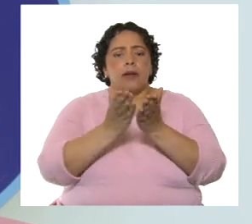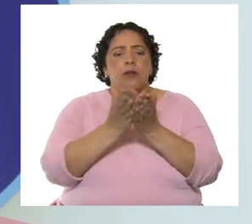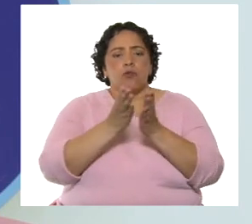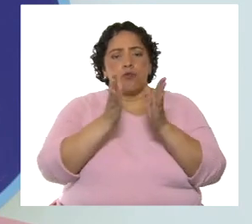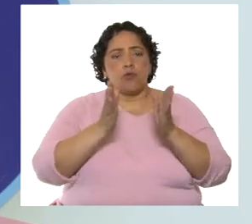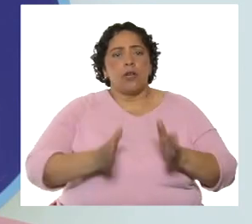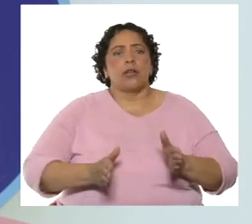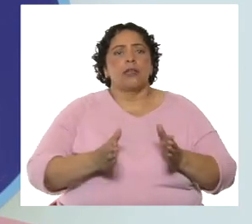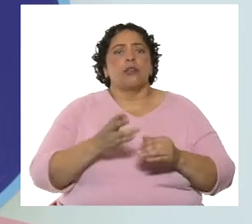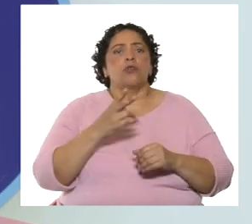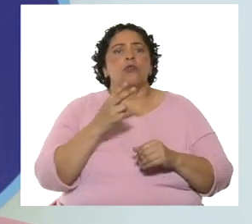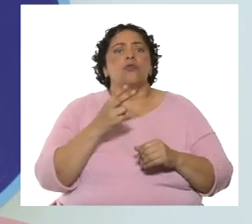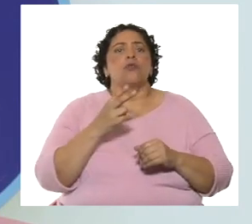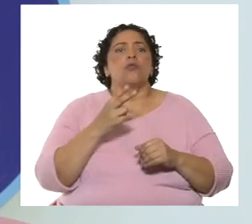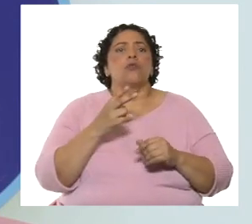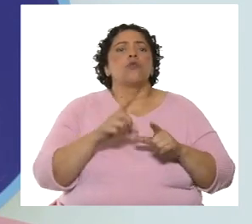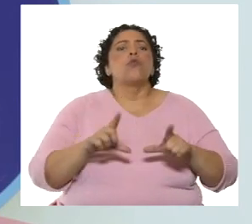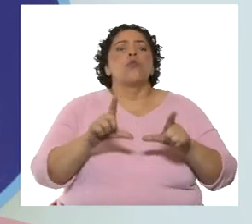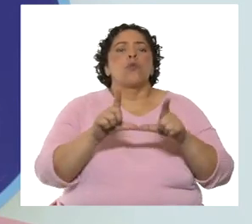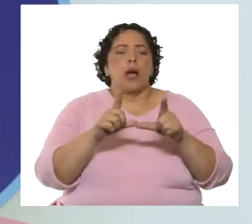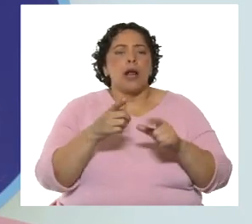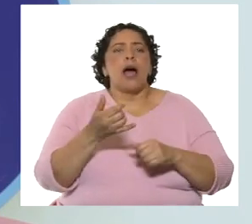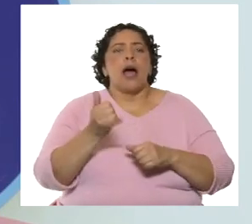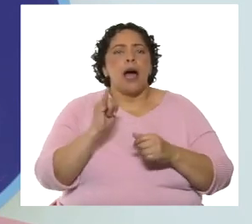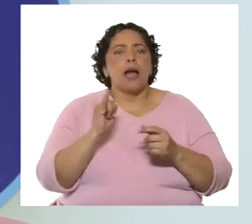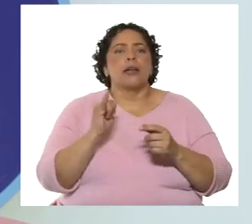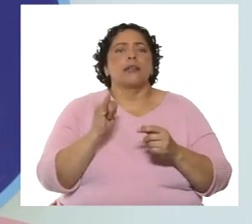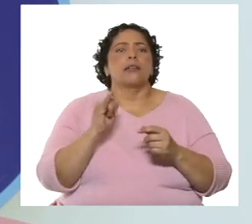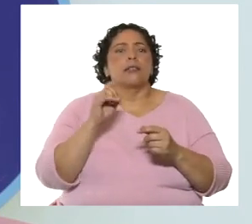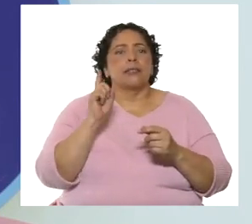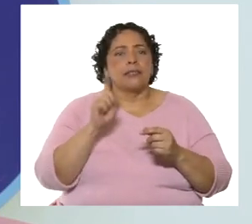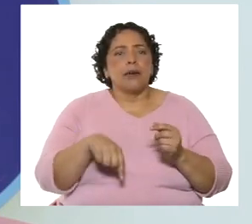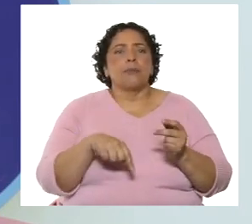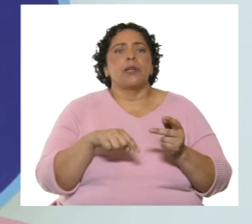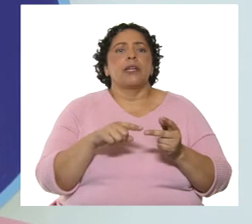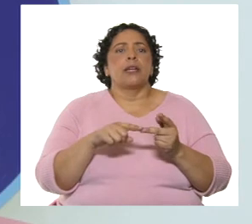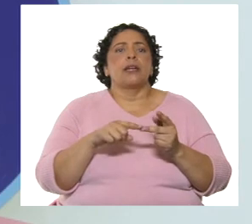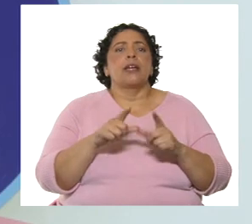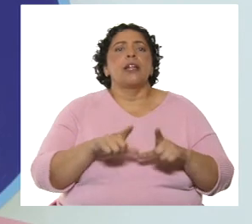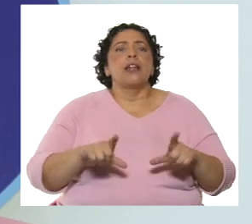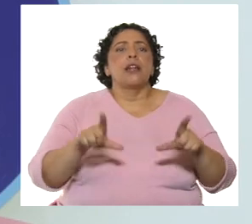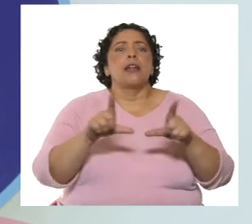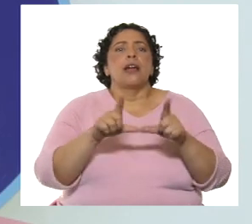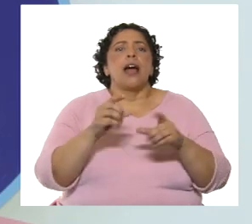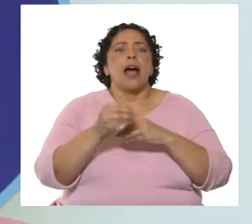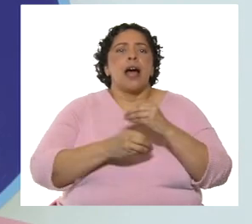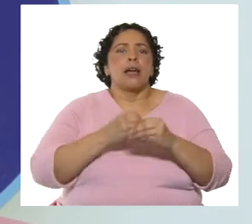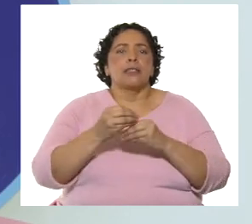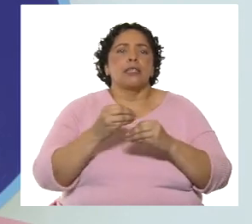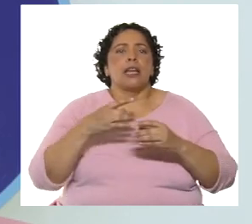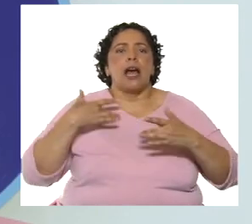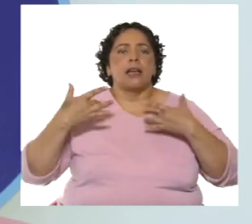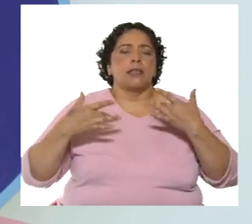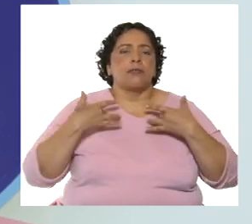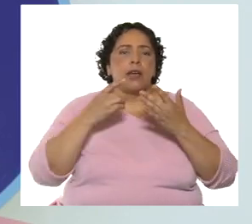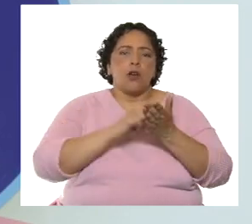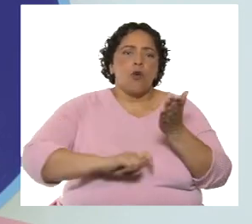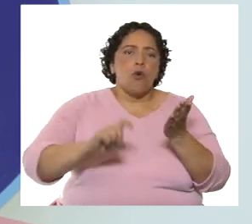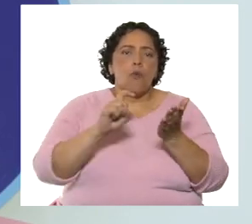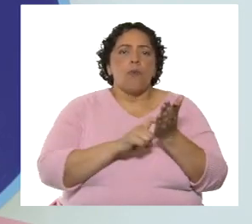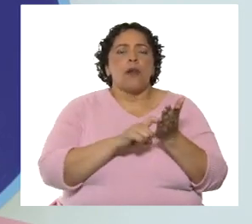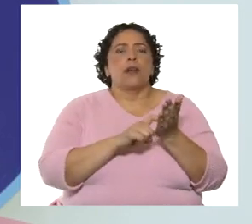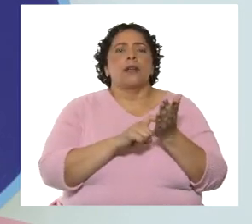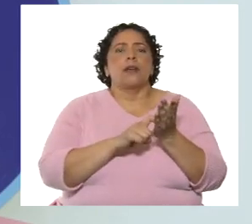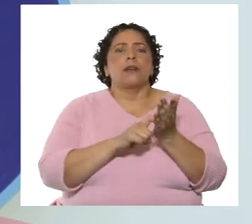estudiante cuente no solamente con ese espacio para poder realizar una lectura, sino también con el espacio para realizar todas sus actividades